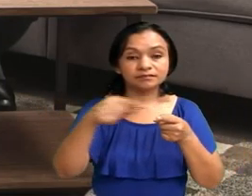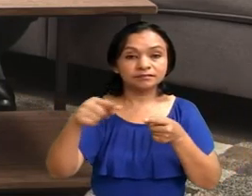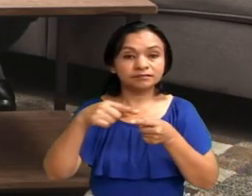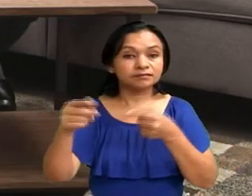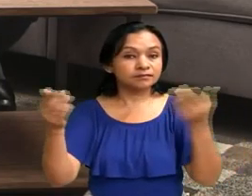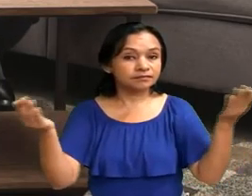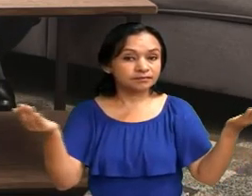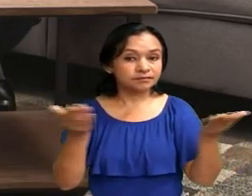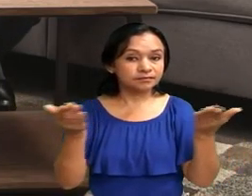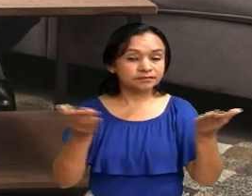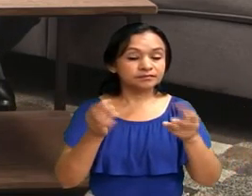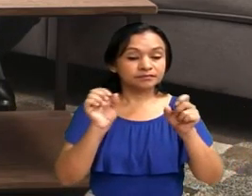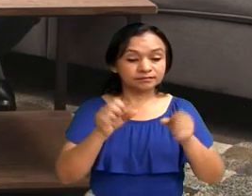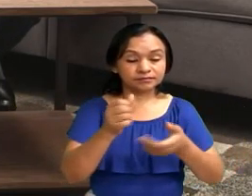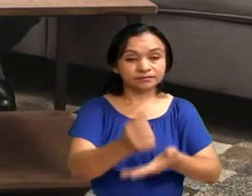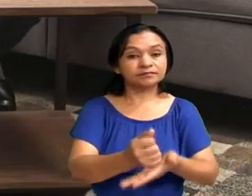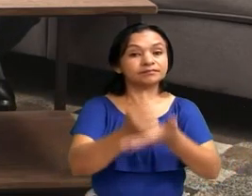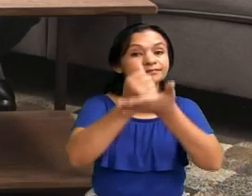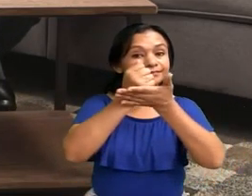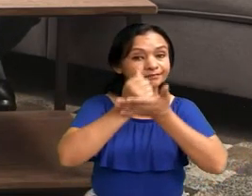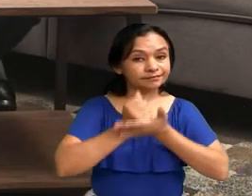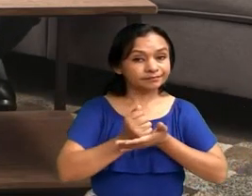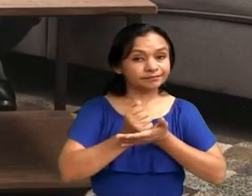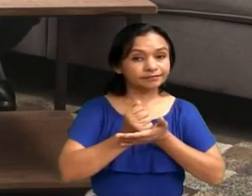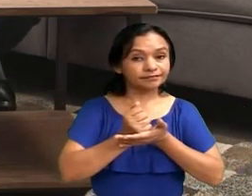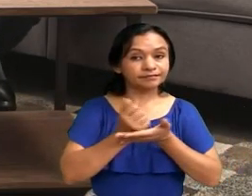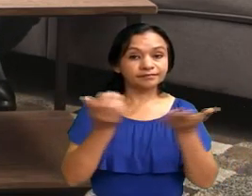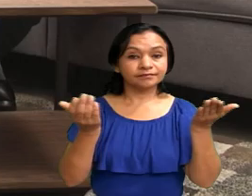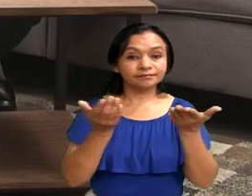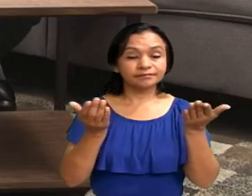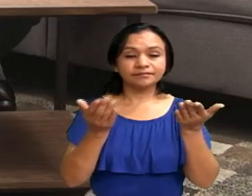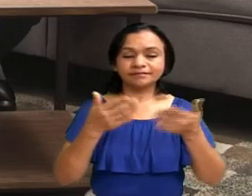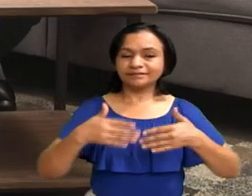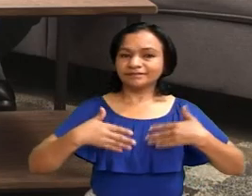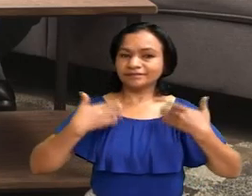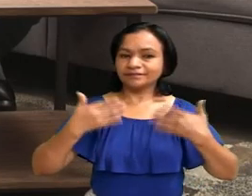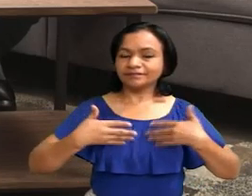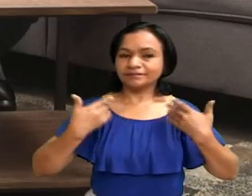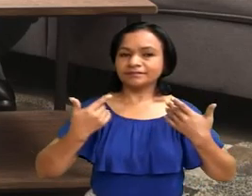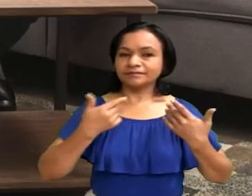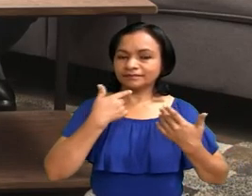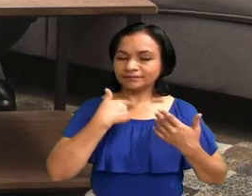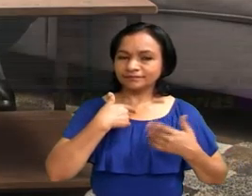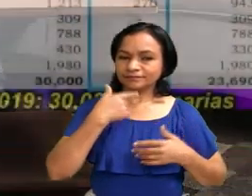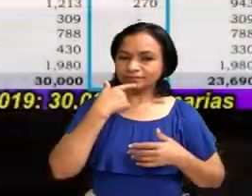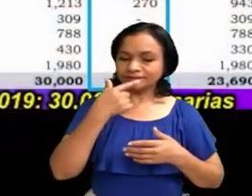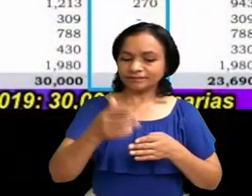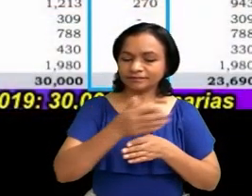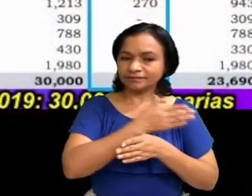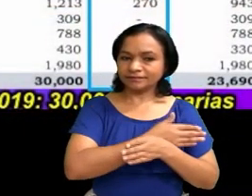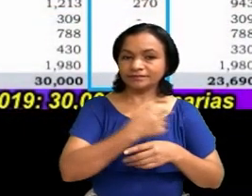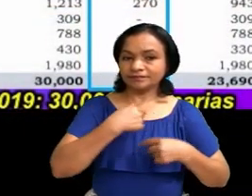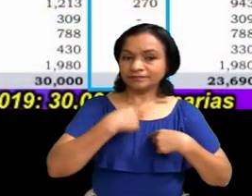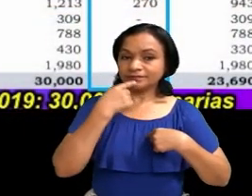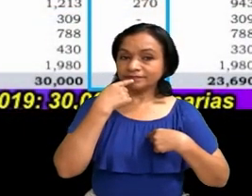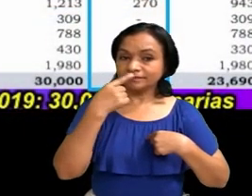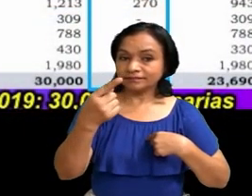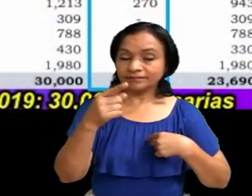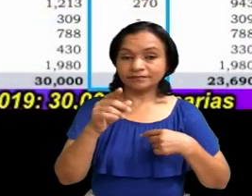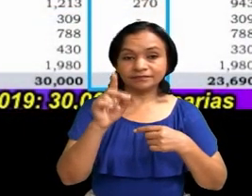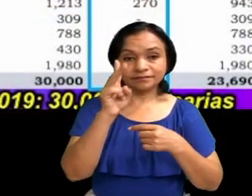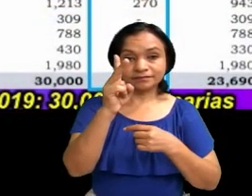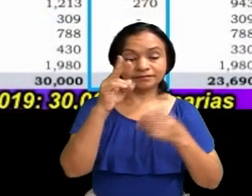Entonces, eso permite algo que es de mucha satisfacción. Yo te decía, si al finalizar